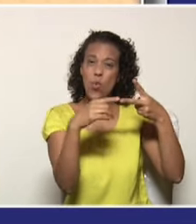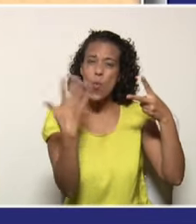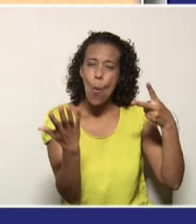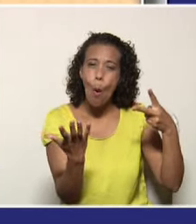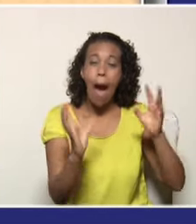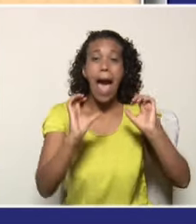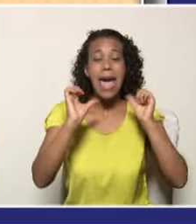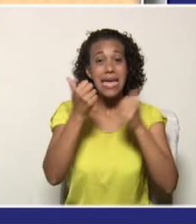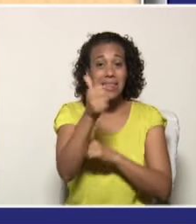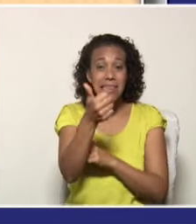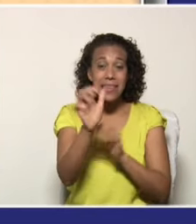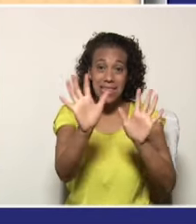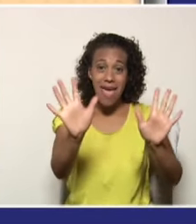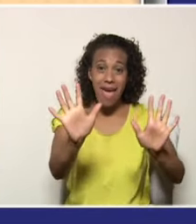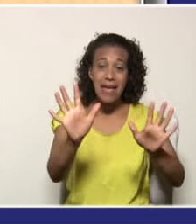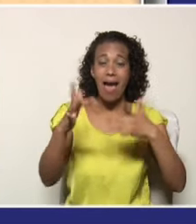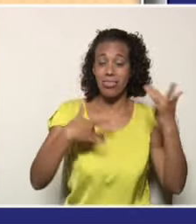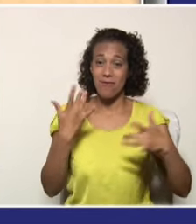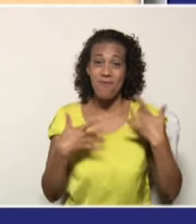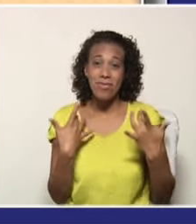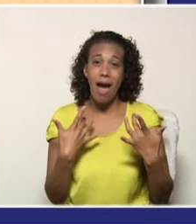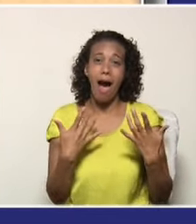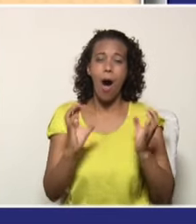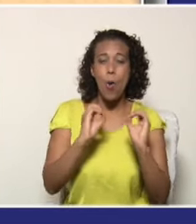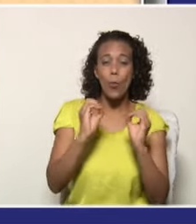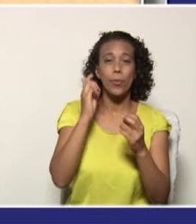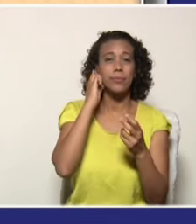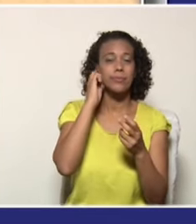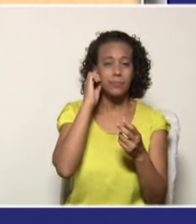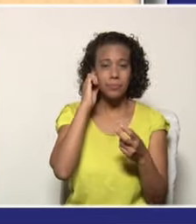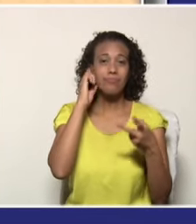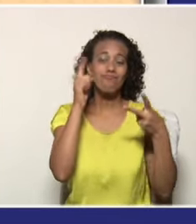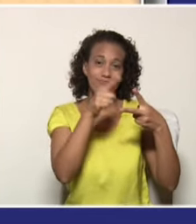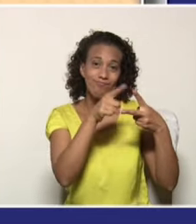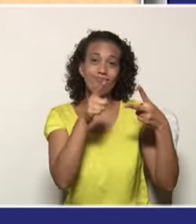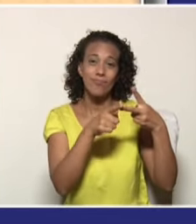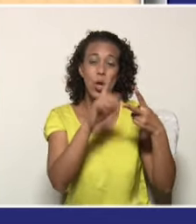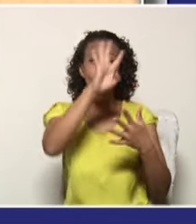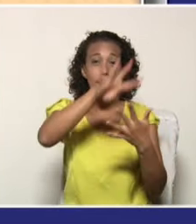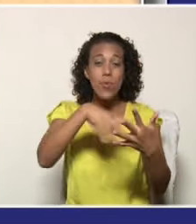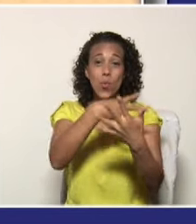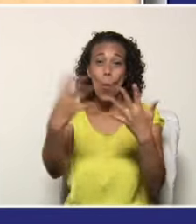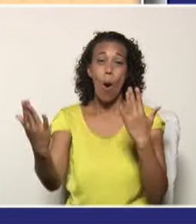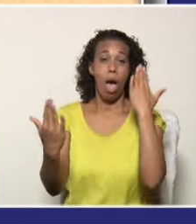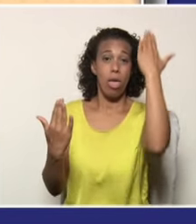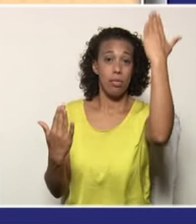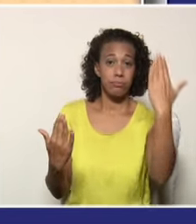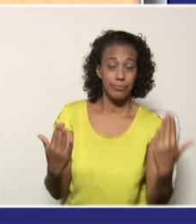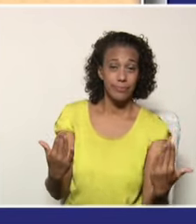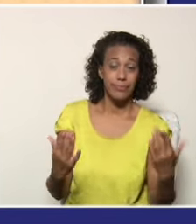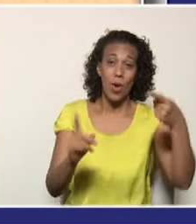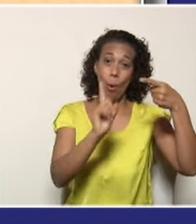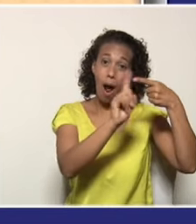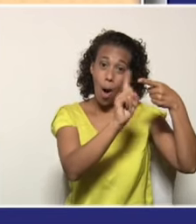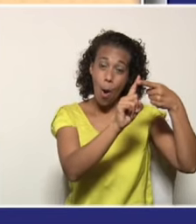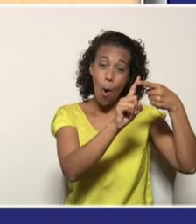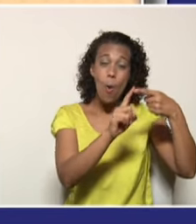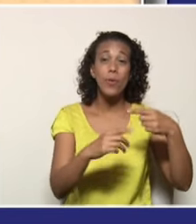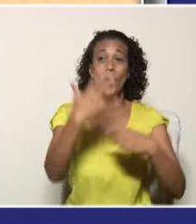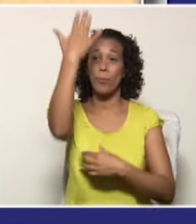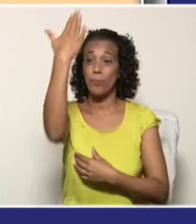y 10 actividades físicas o deportes anaeróbicos. Yo voy a hacer mi cuadro y en una columna voy a mencionar